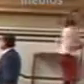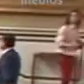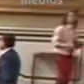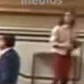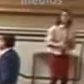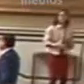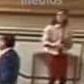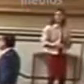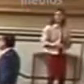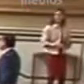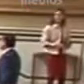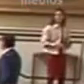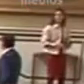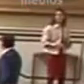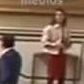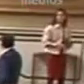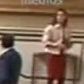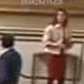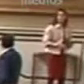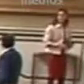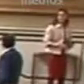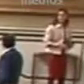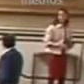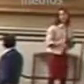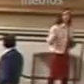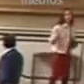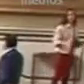verde iban contra la normativa de la unión europea en materia ambiental